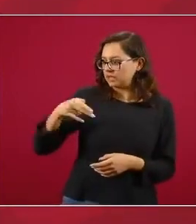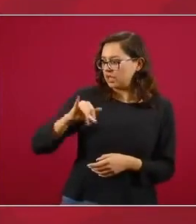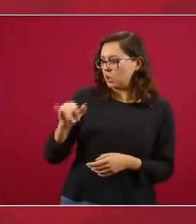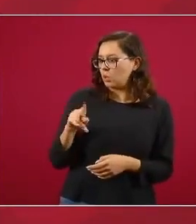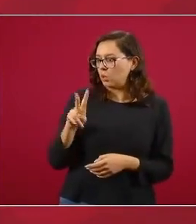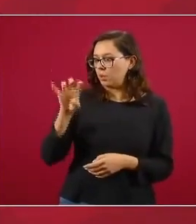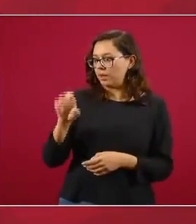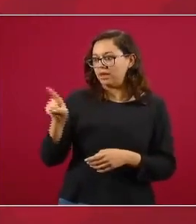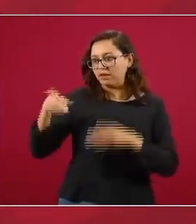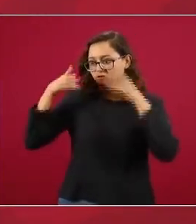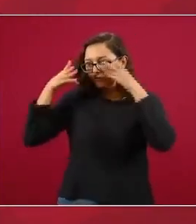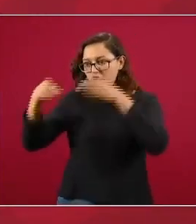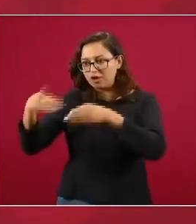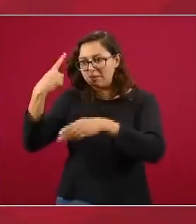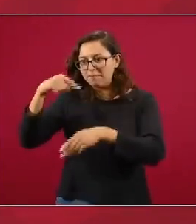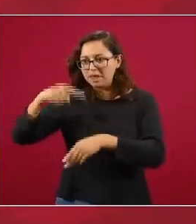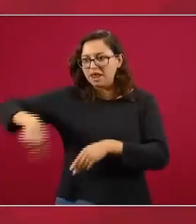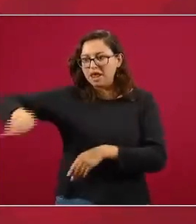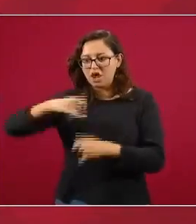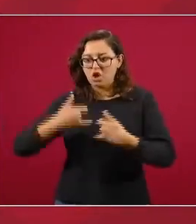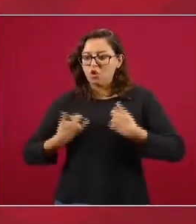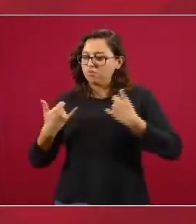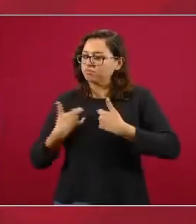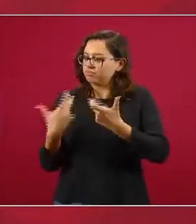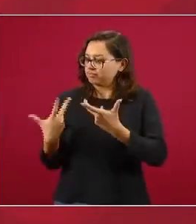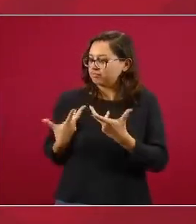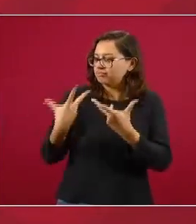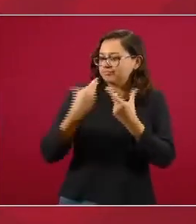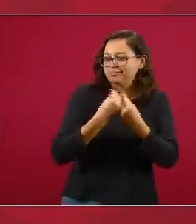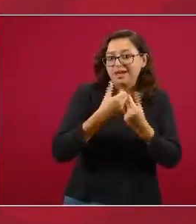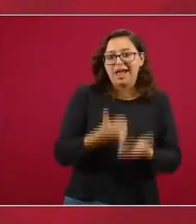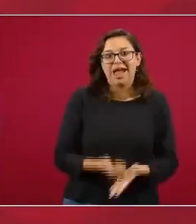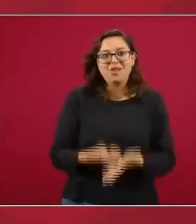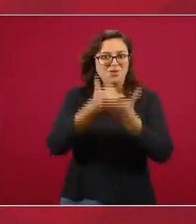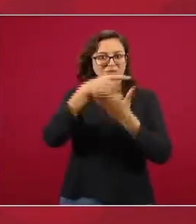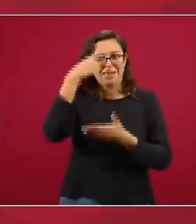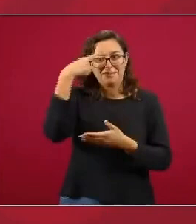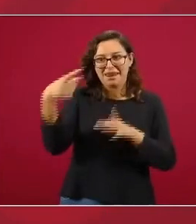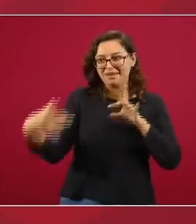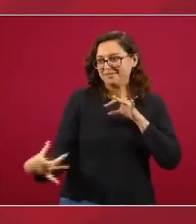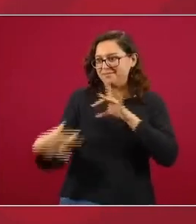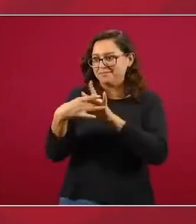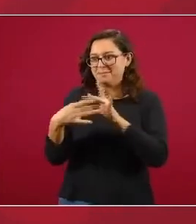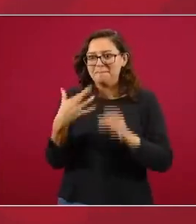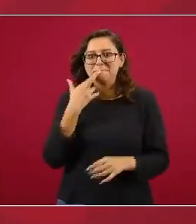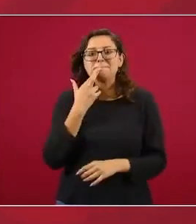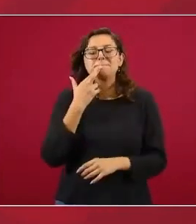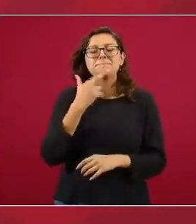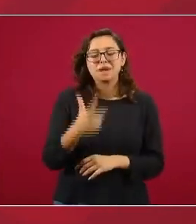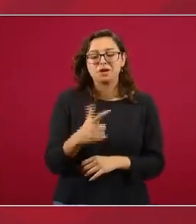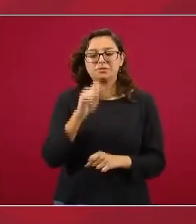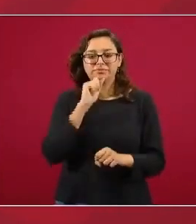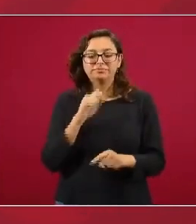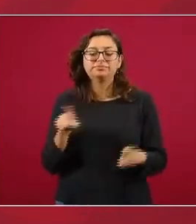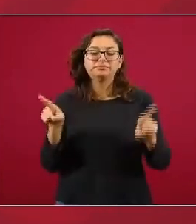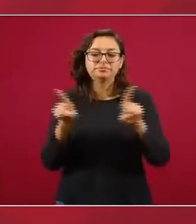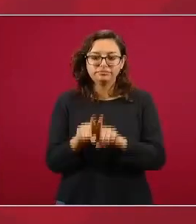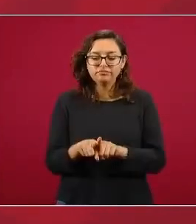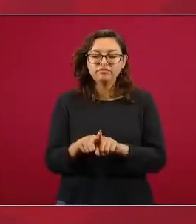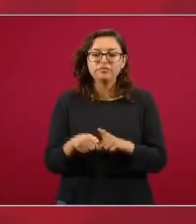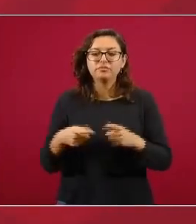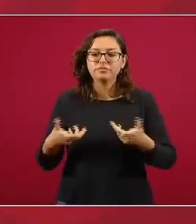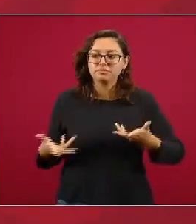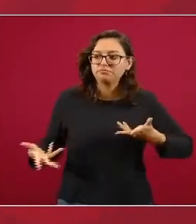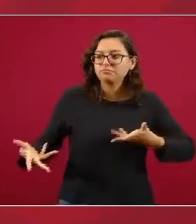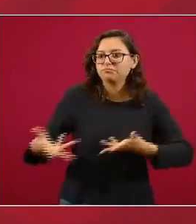que tienen enfoques particulares. Nos ayudan a la vinculación, nos ayudan a la sensibilidad sociocultural, nos ayudan